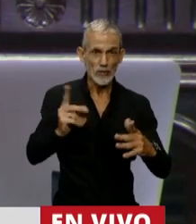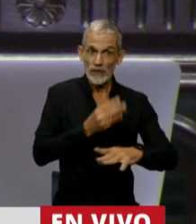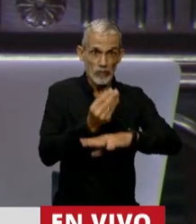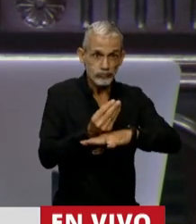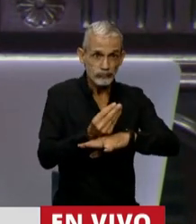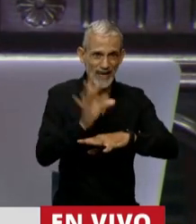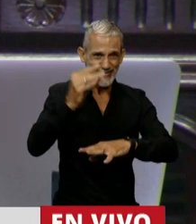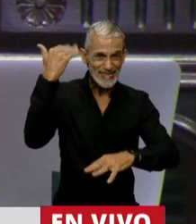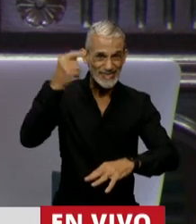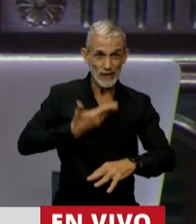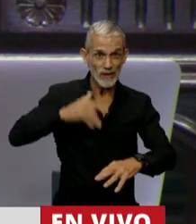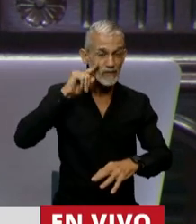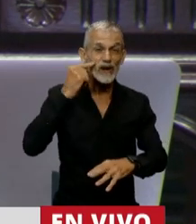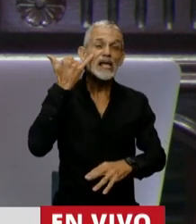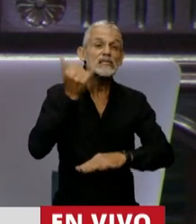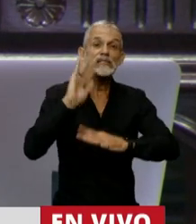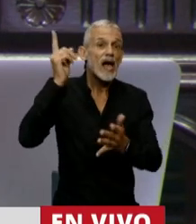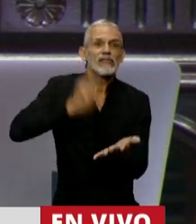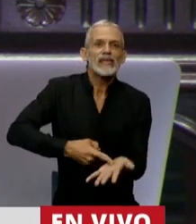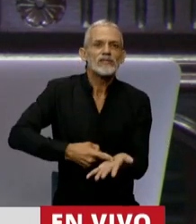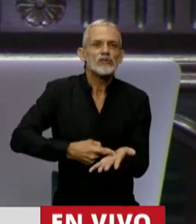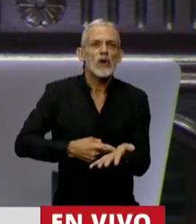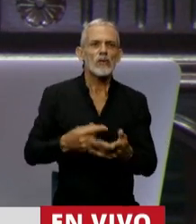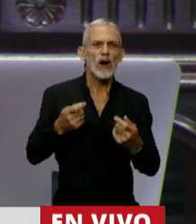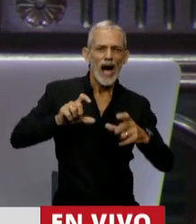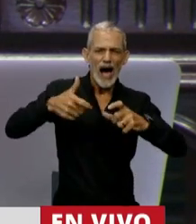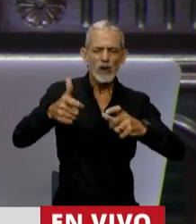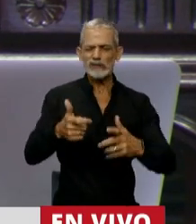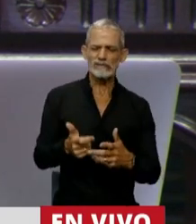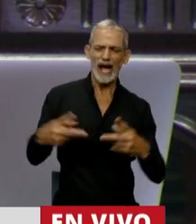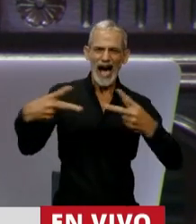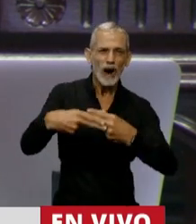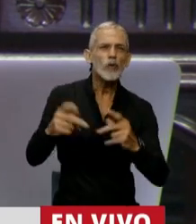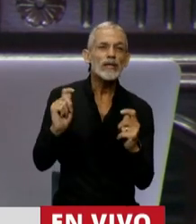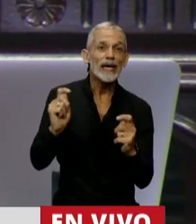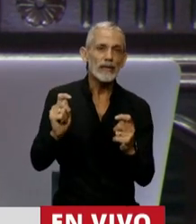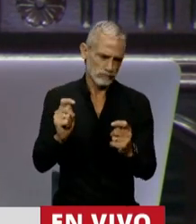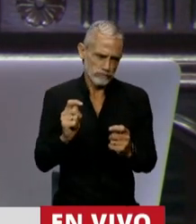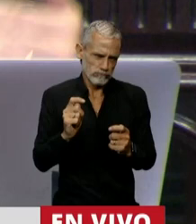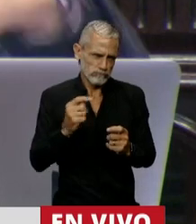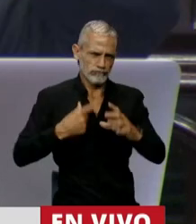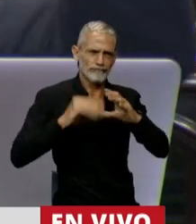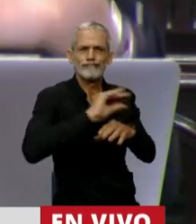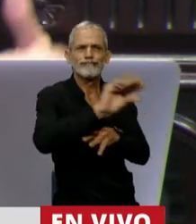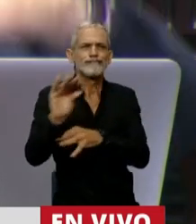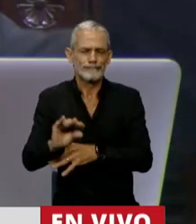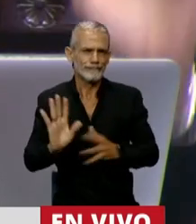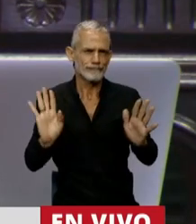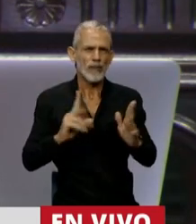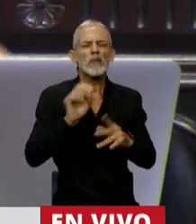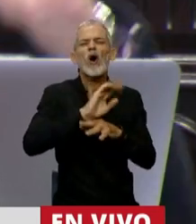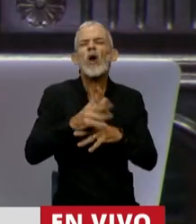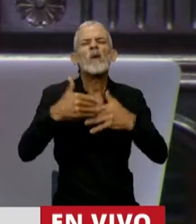asumió tomó la decisión de que el ajuste lo pague el gasto social. Después vino la pandemia, pero eso